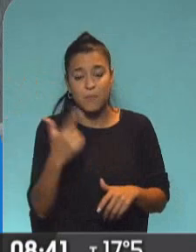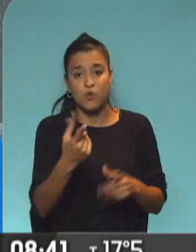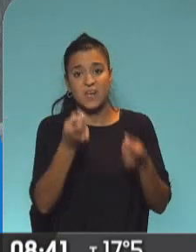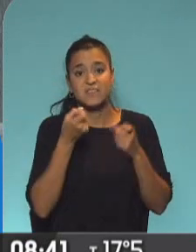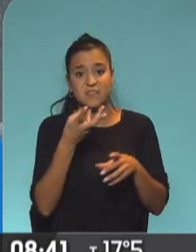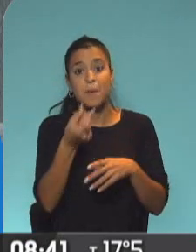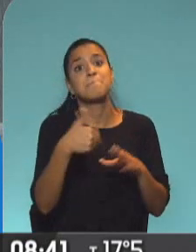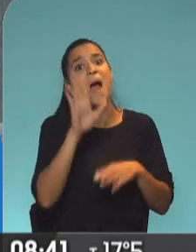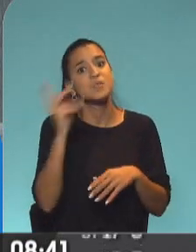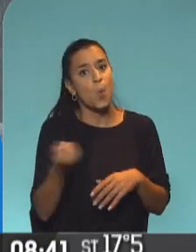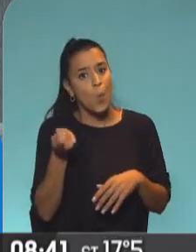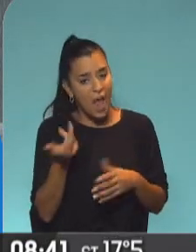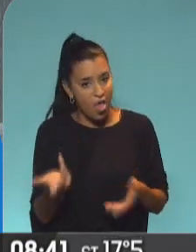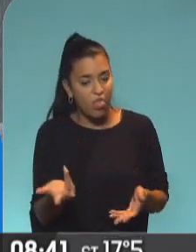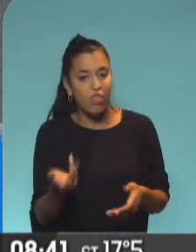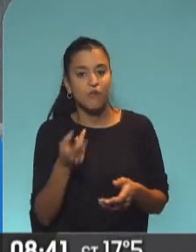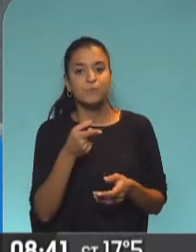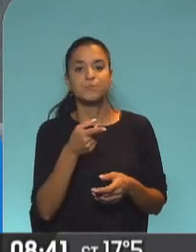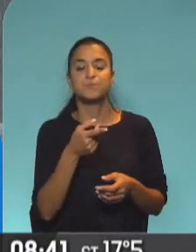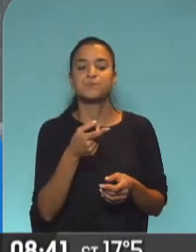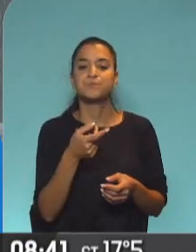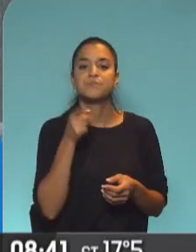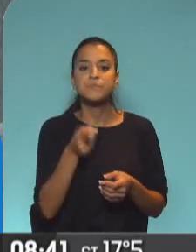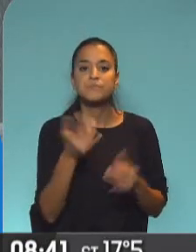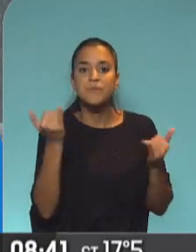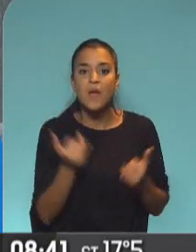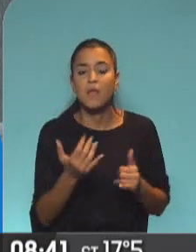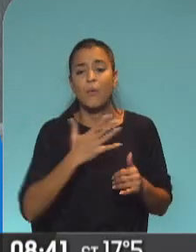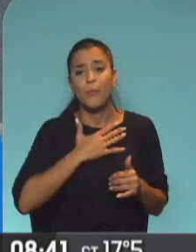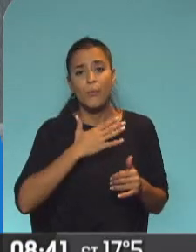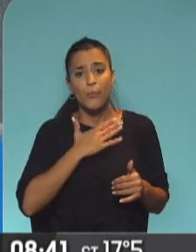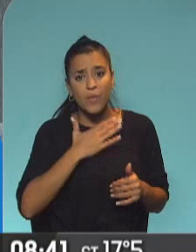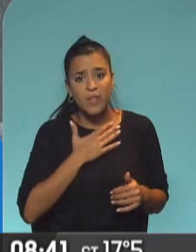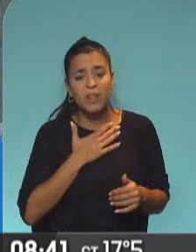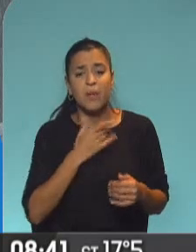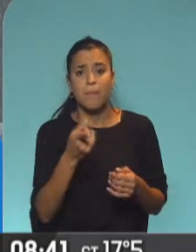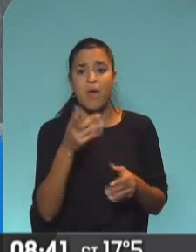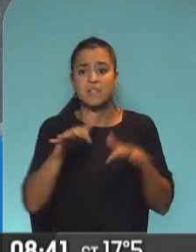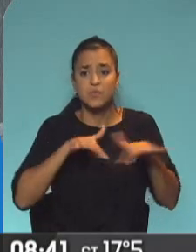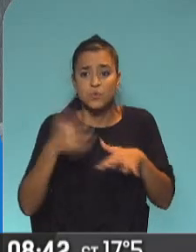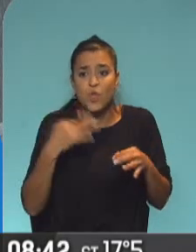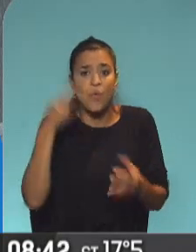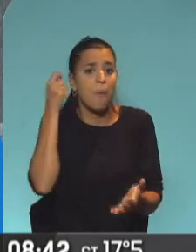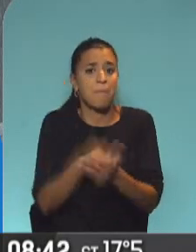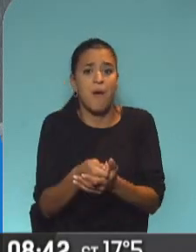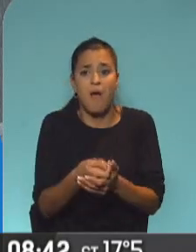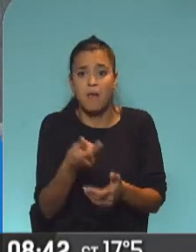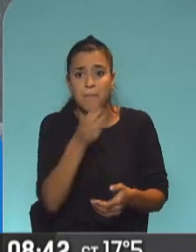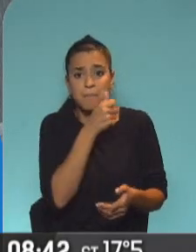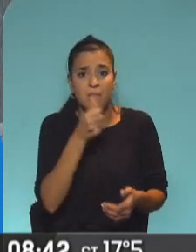todo el jubilado, que es el que se encuentra víctima, rehén de esta circunstancia y tiene que pagar lo que sea el